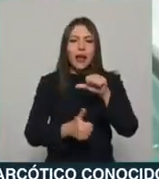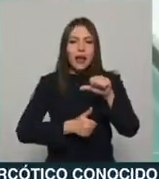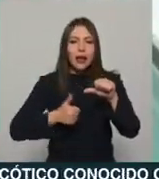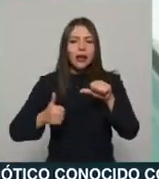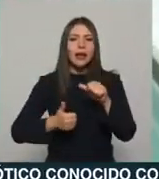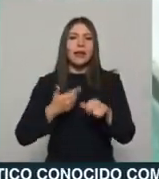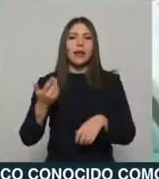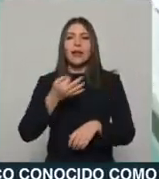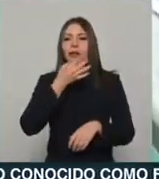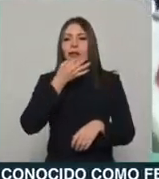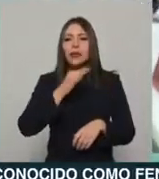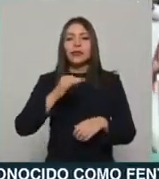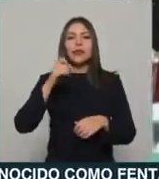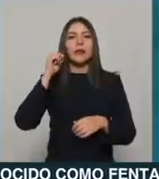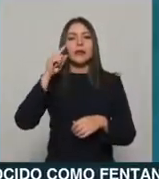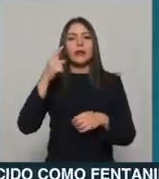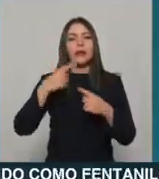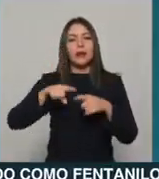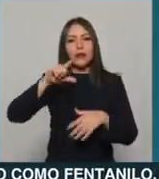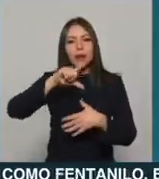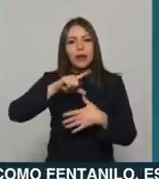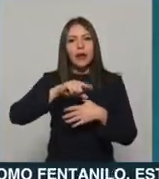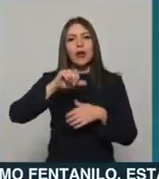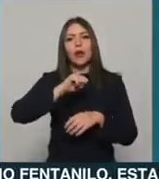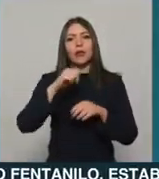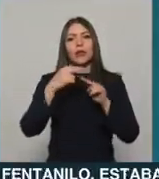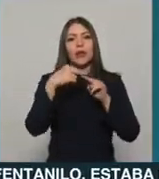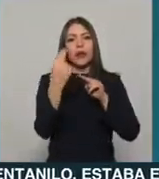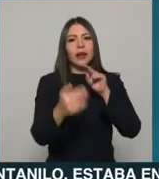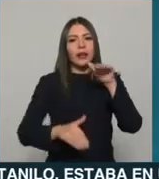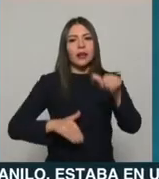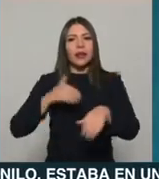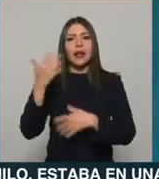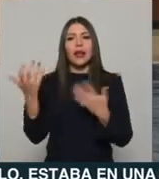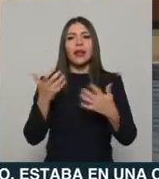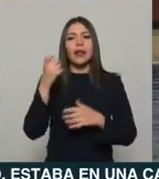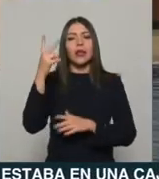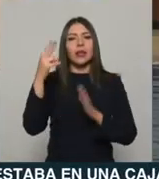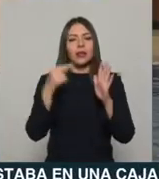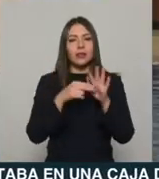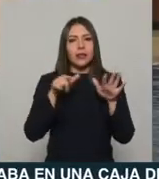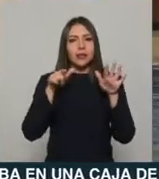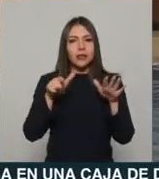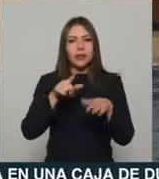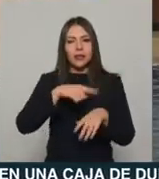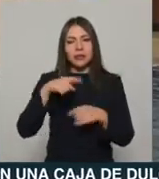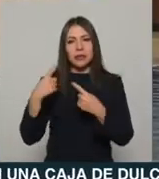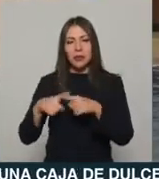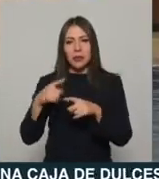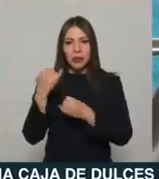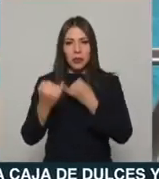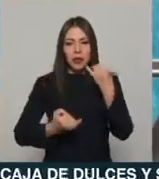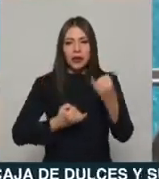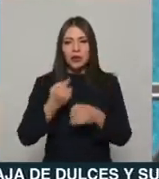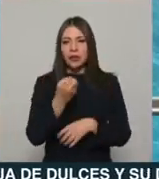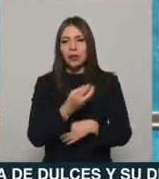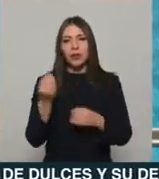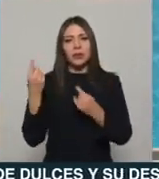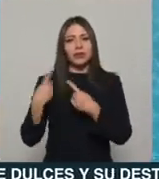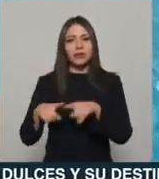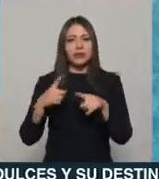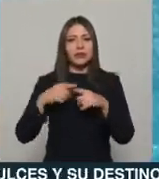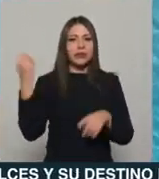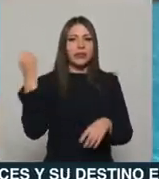hasta campeonatos mundiales como el de paranatación realizado en el 2017, han sido algunos de los miles de eventos